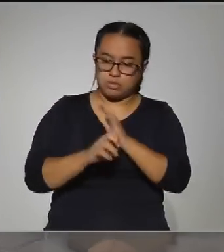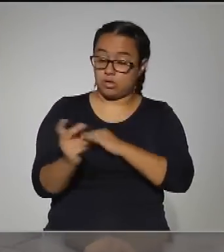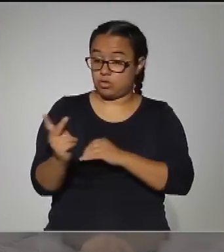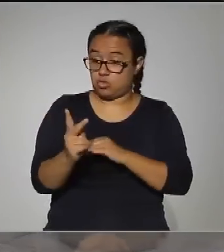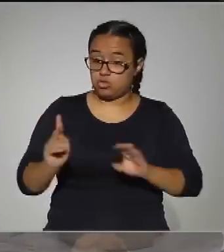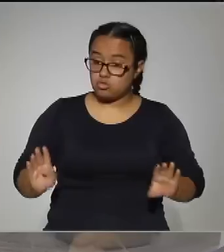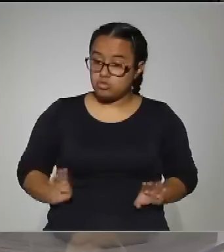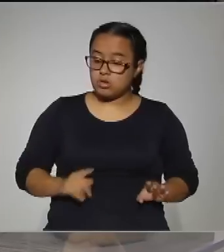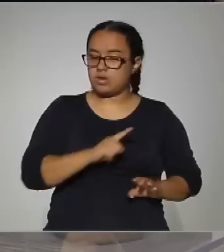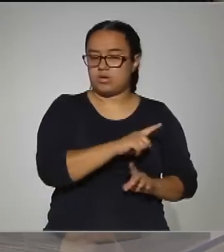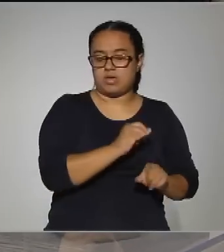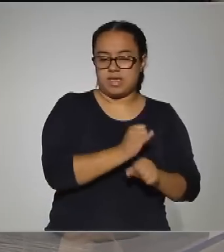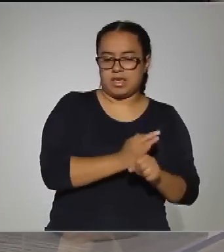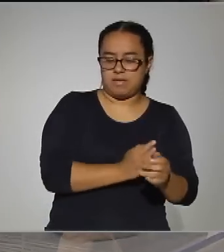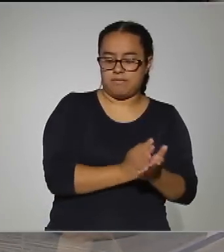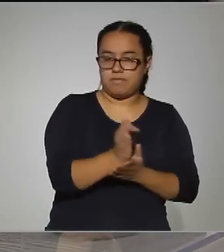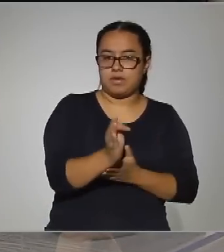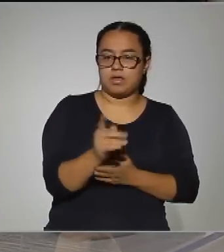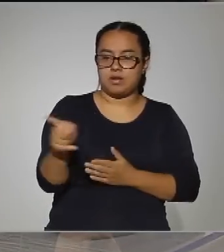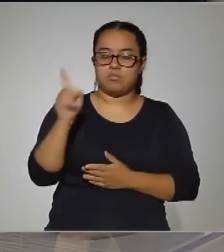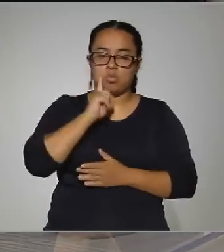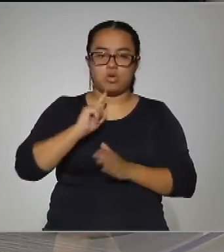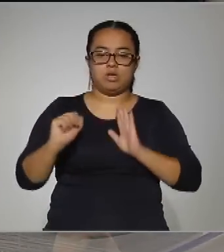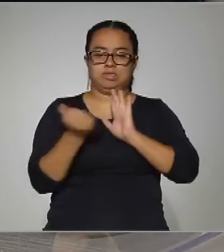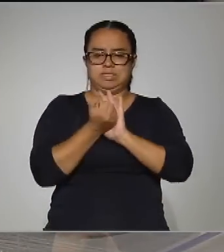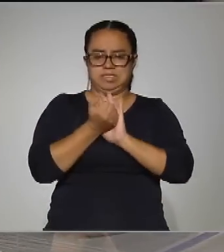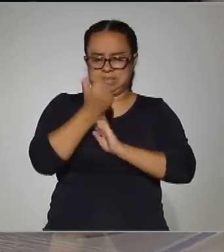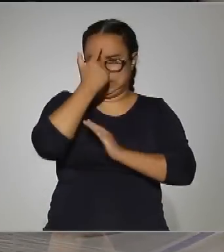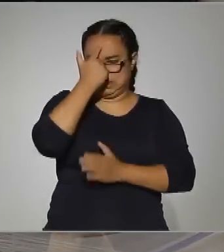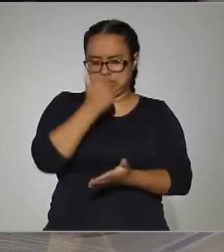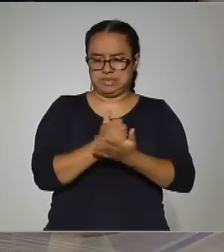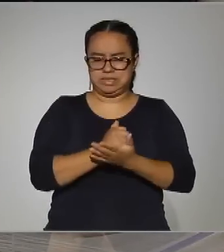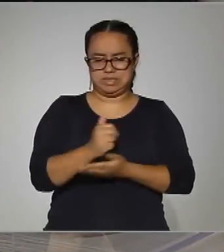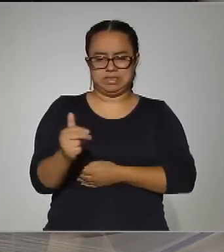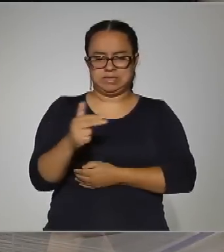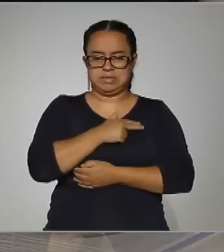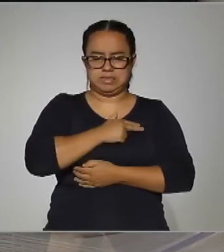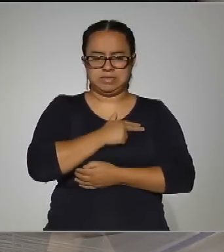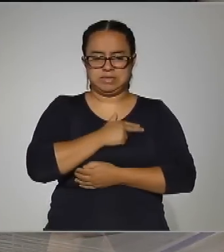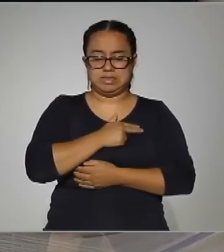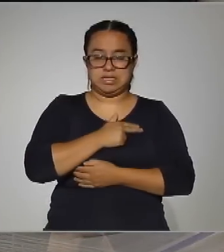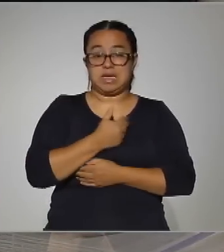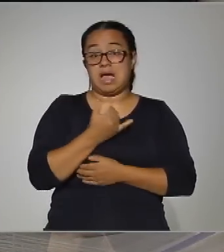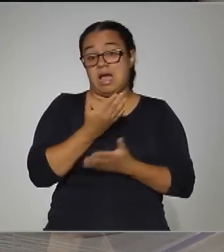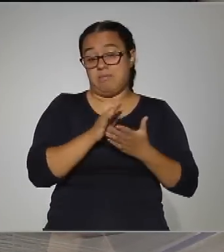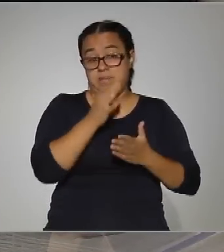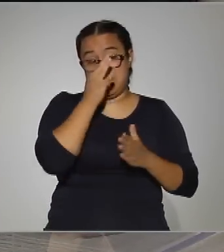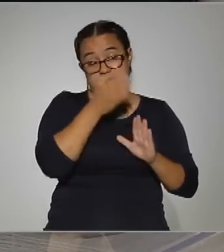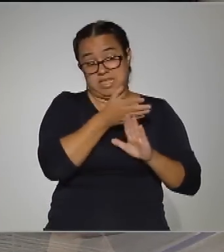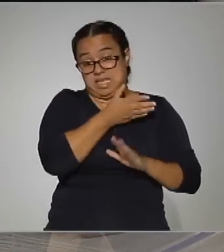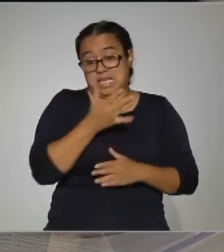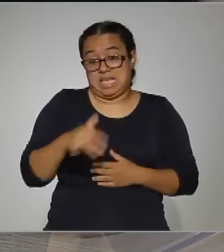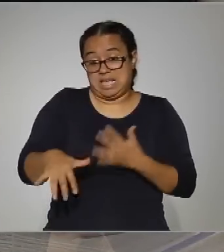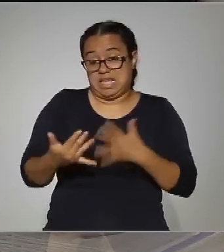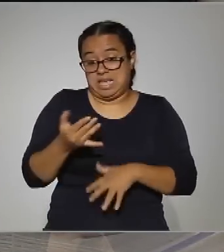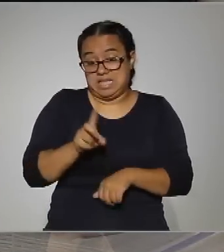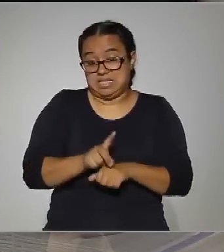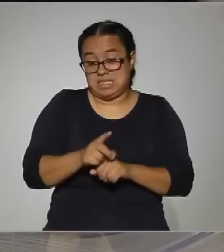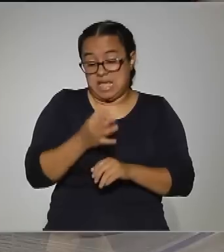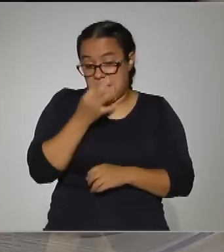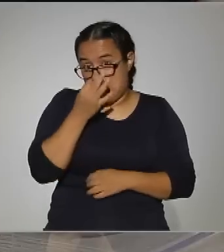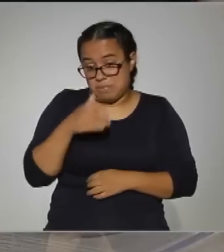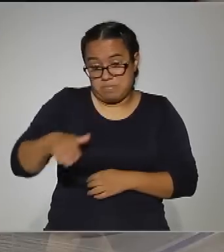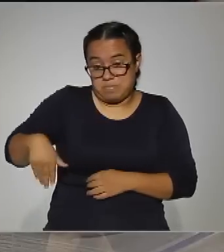que hubo una infidelidad y que eso dejó una marca o dejó un daño. Pues que es muy pronto, ¿no? 15 días. Y que a lo mejor no pueda pensarse